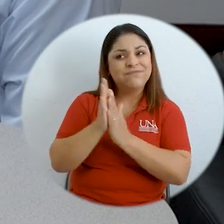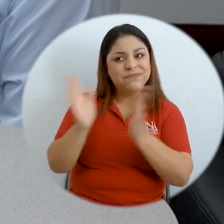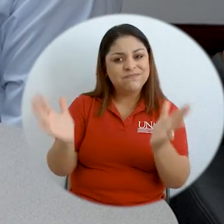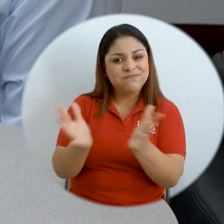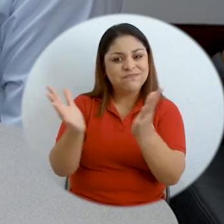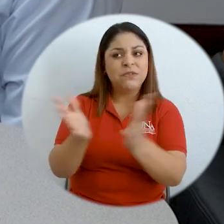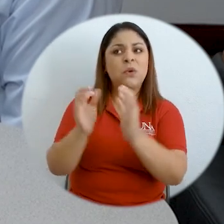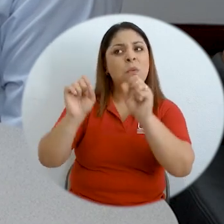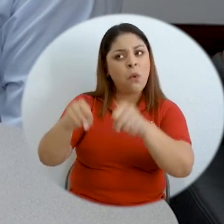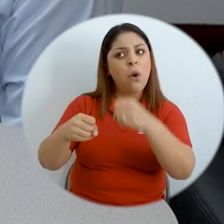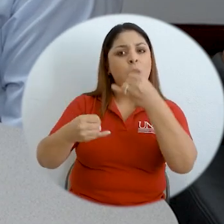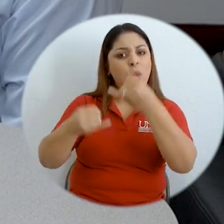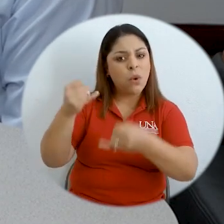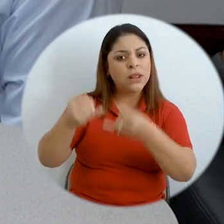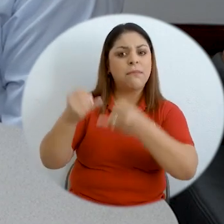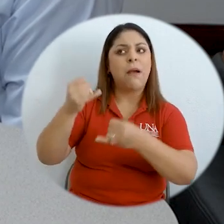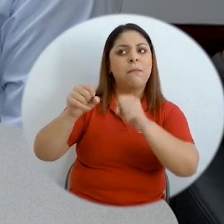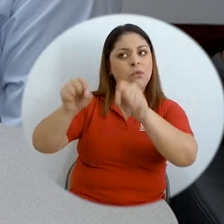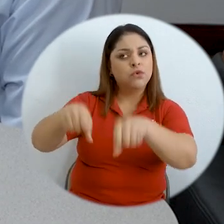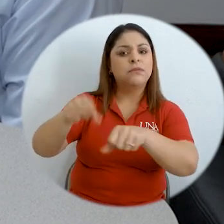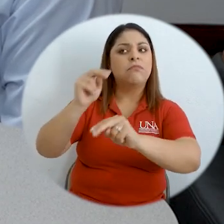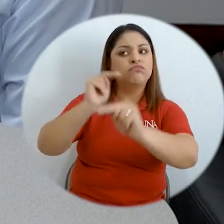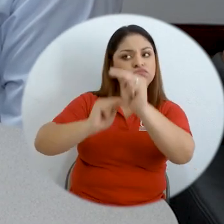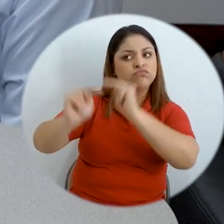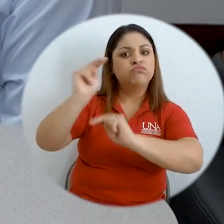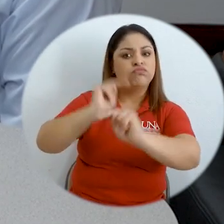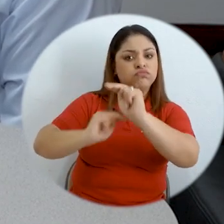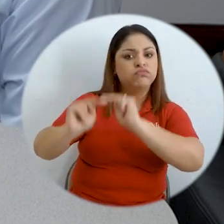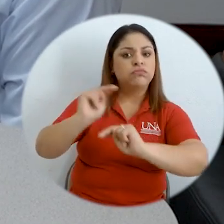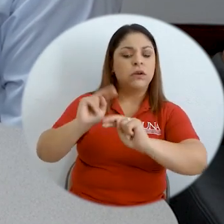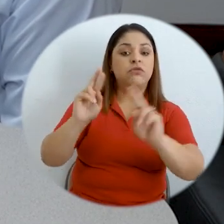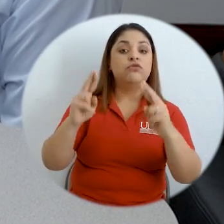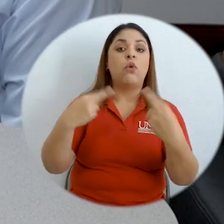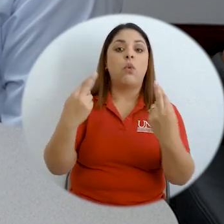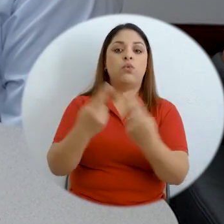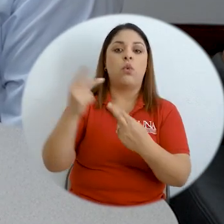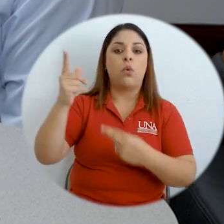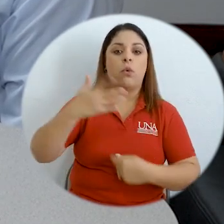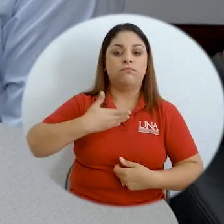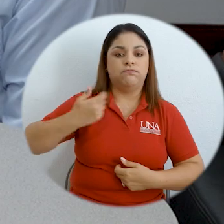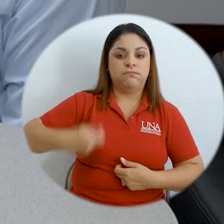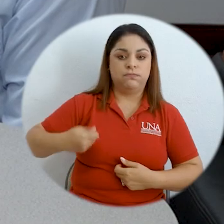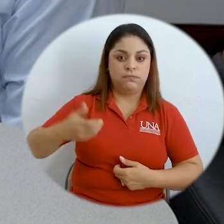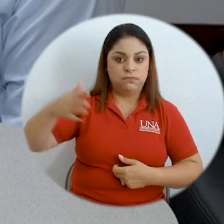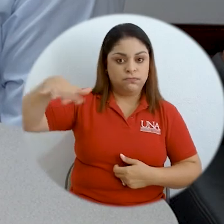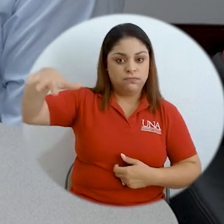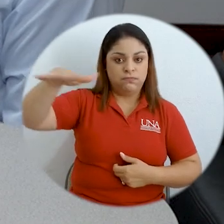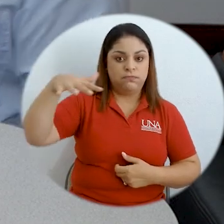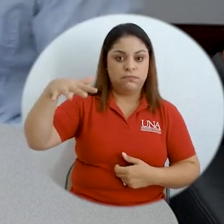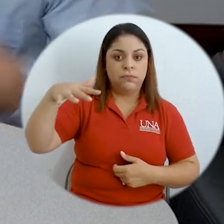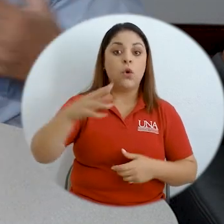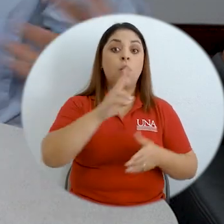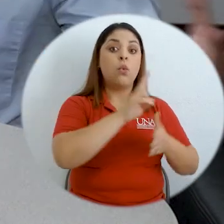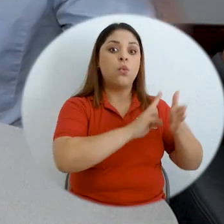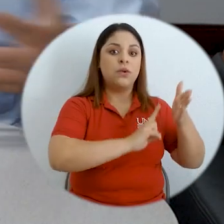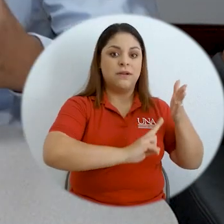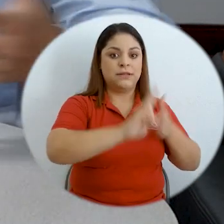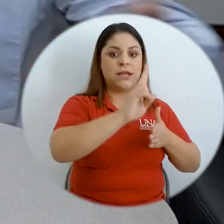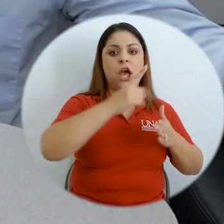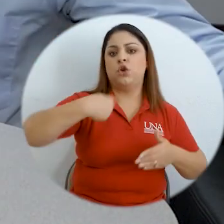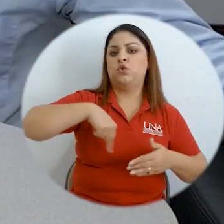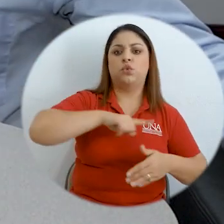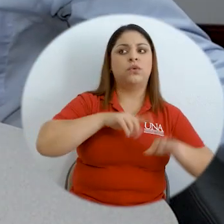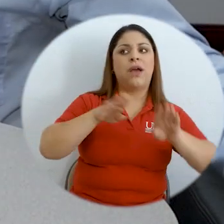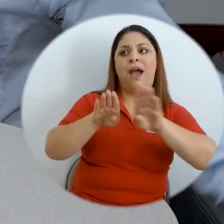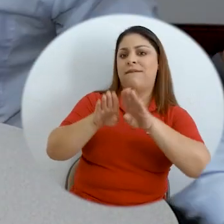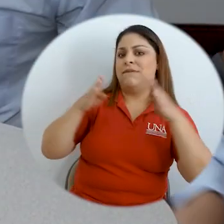tengamos la última posibilidad o una posibilidad de reunión con el Ejecutivo. Es un tema que no se nos ha concretado. Y de parte de las universidades, las puertas a